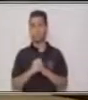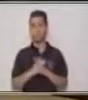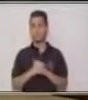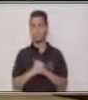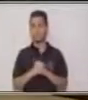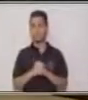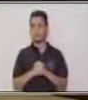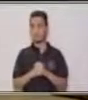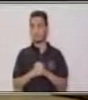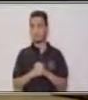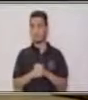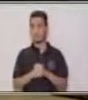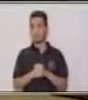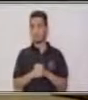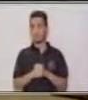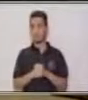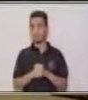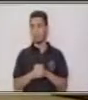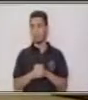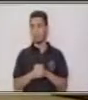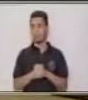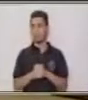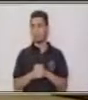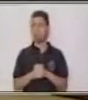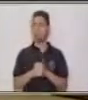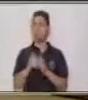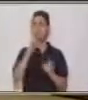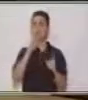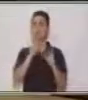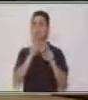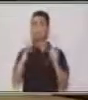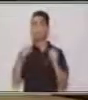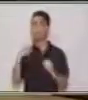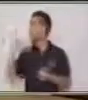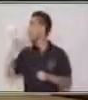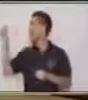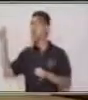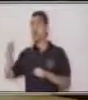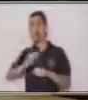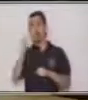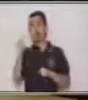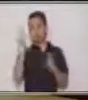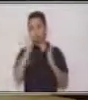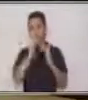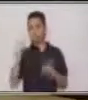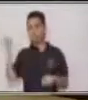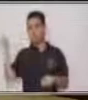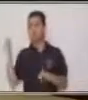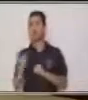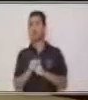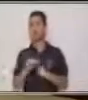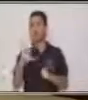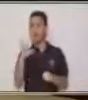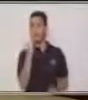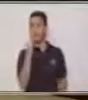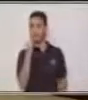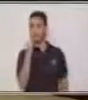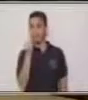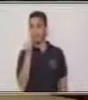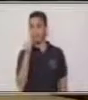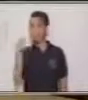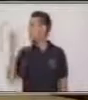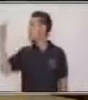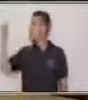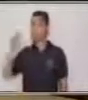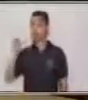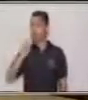Muy bien. Pero también podemos tener otra representación. Acá tengo el entero, pero no lo